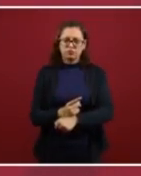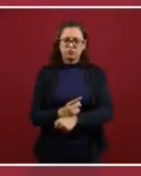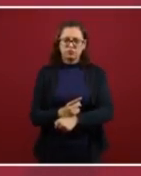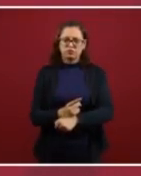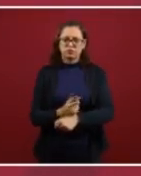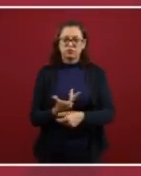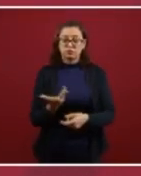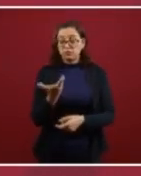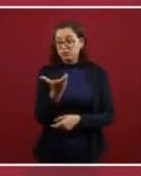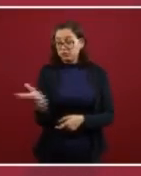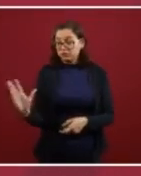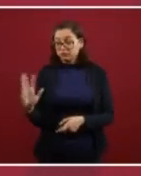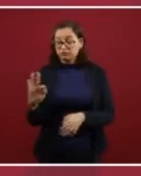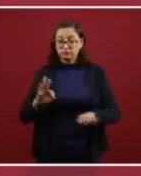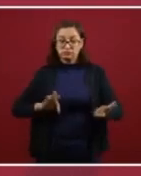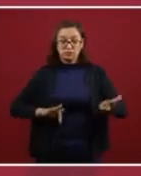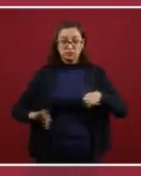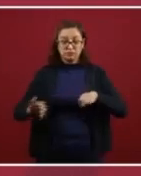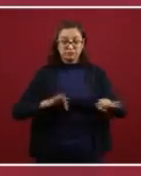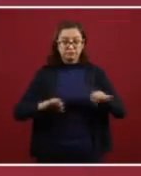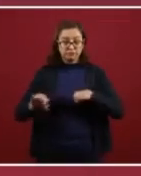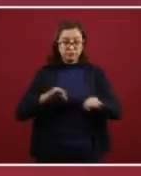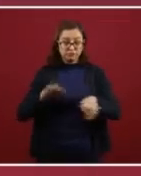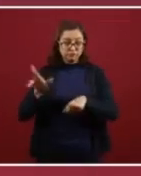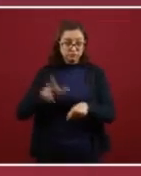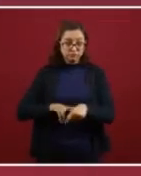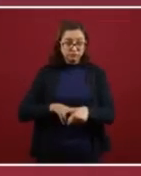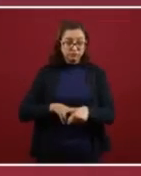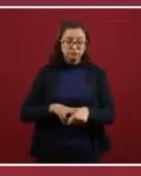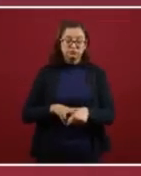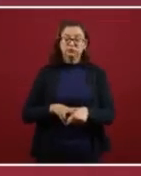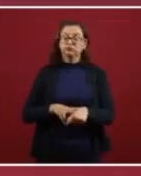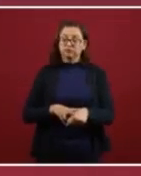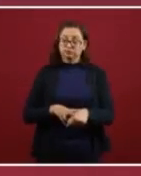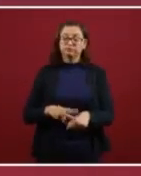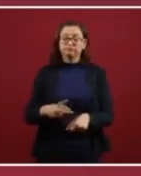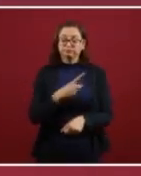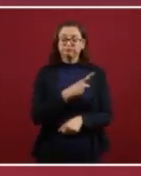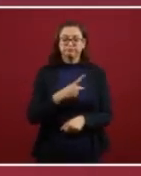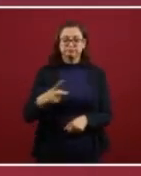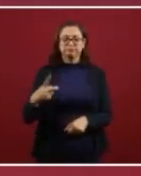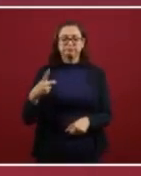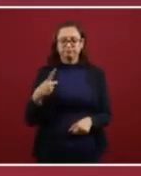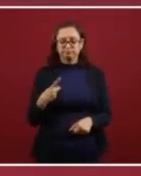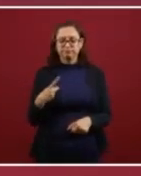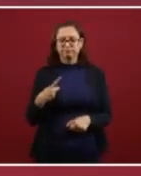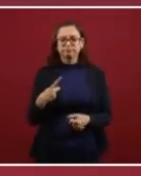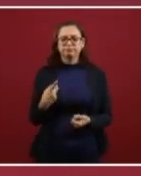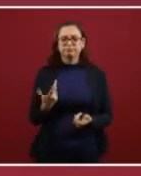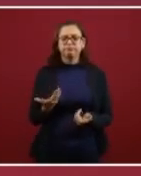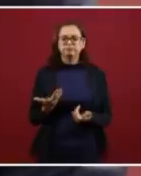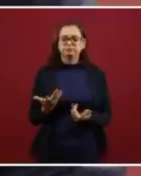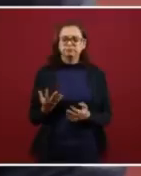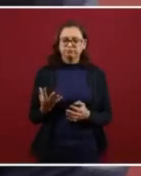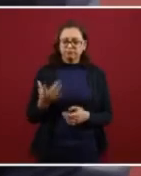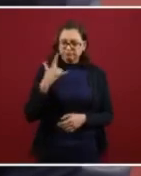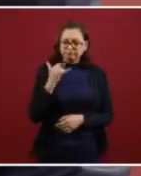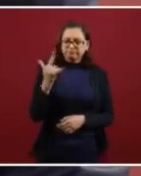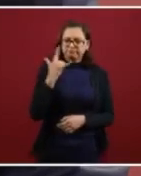Y los trabajadores, pues son los que tienen que llevar a cabo estos cambios.